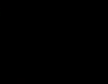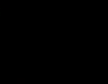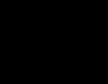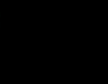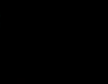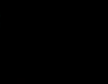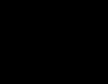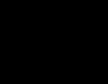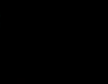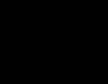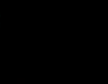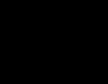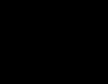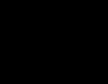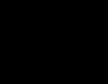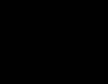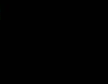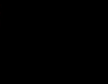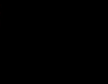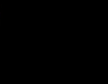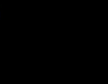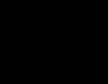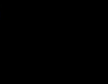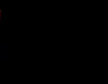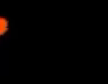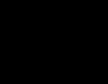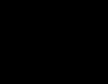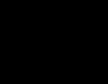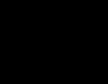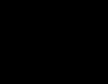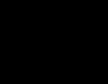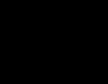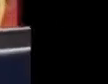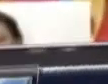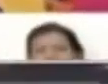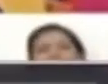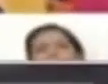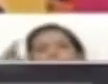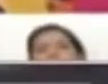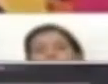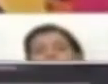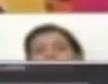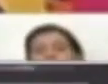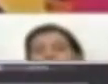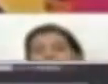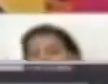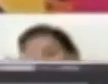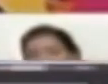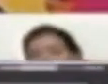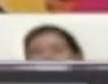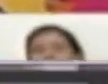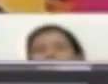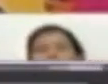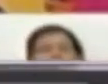la voz poder de las comunidades. O el cuarto frente a atender.